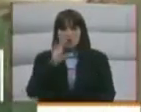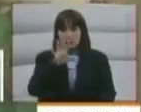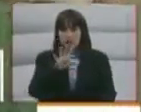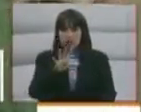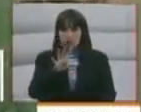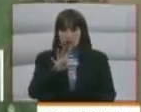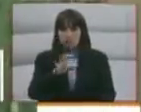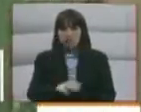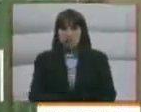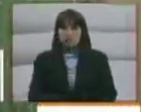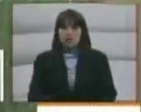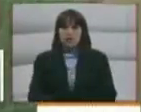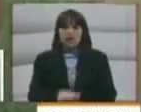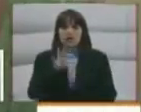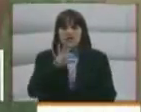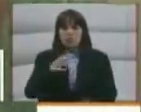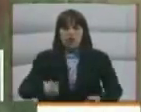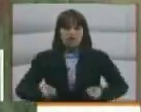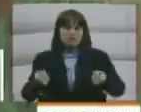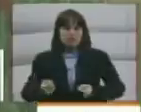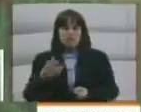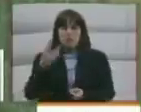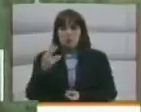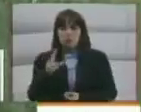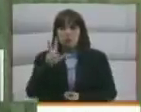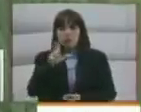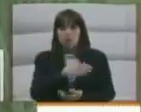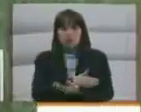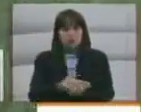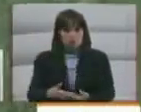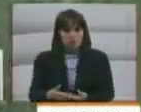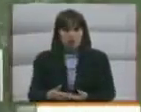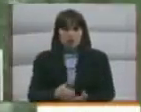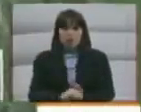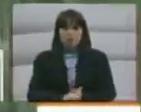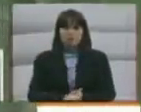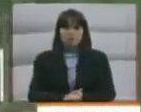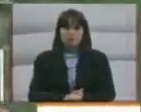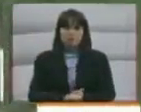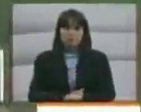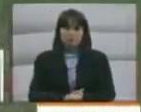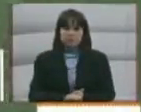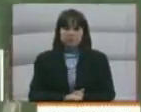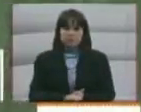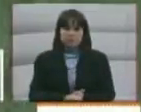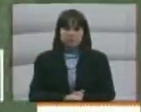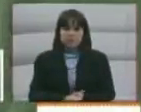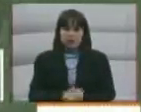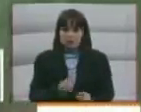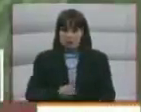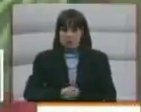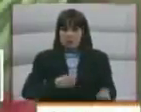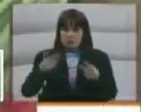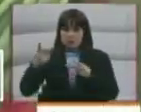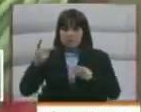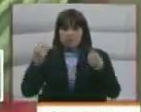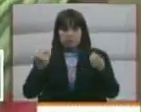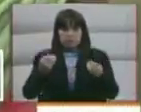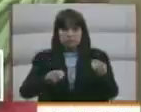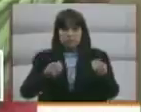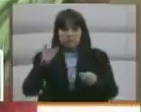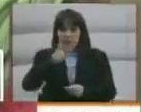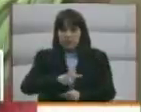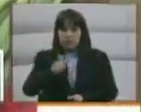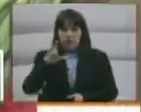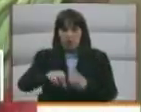cómo le vendes tú la cesta? A 3 millones de bolívares. Ok, tú al intermediario le vendes una cesta en 3 millones de bolívares, que a su